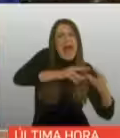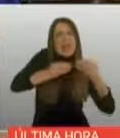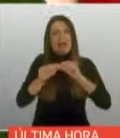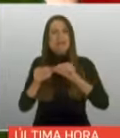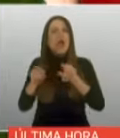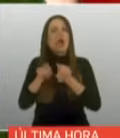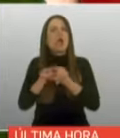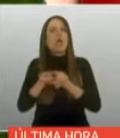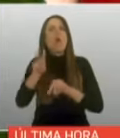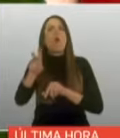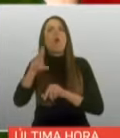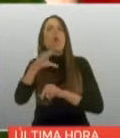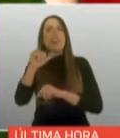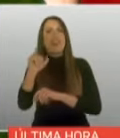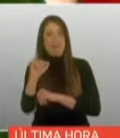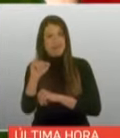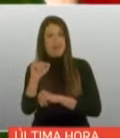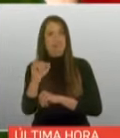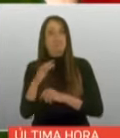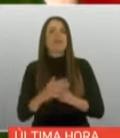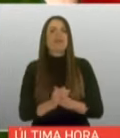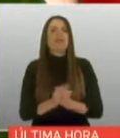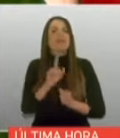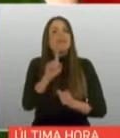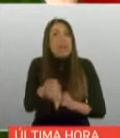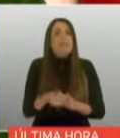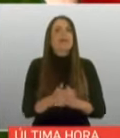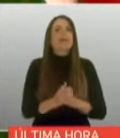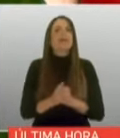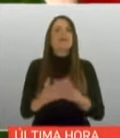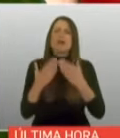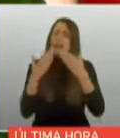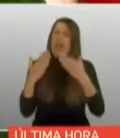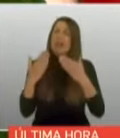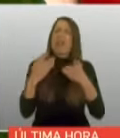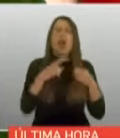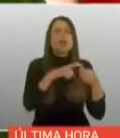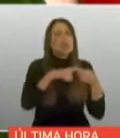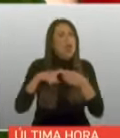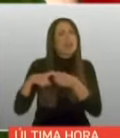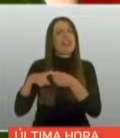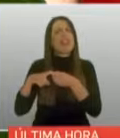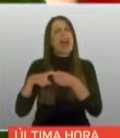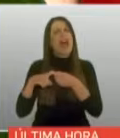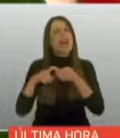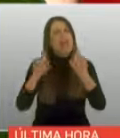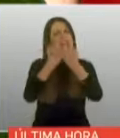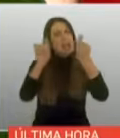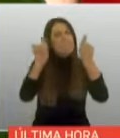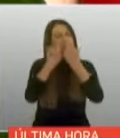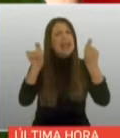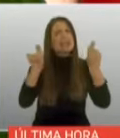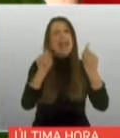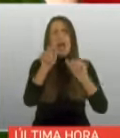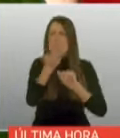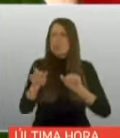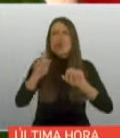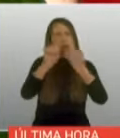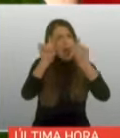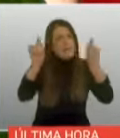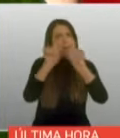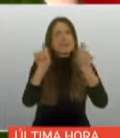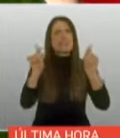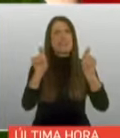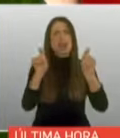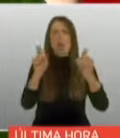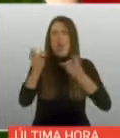convierta, mientras se mantenga el estado de alarma, en una cuota cero. Mientras tanto, en el ámbito de competencias del Gobierno de Andalucía, el Gabinete